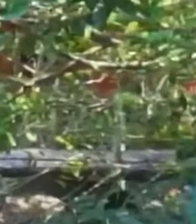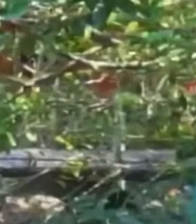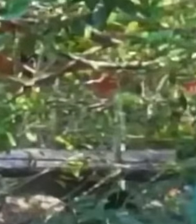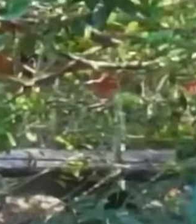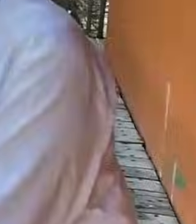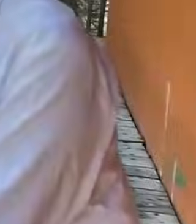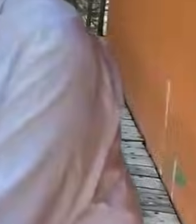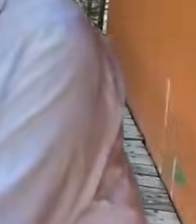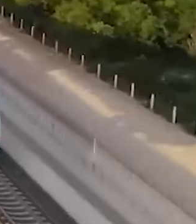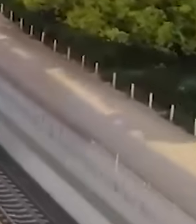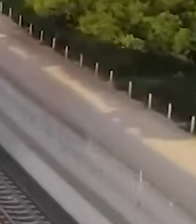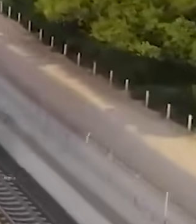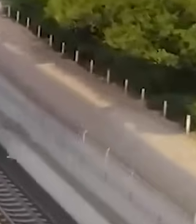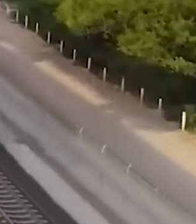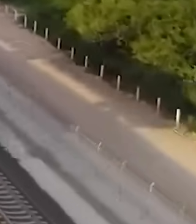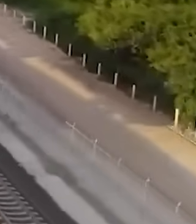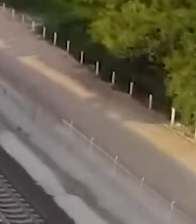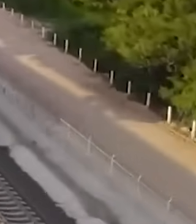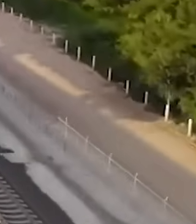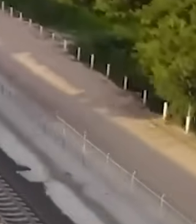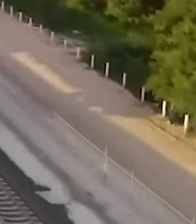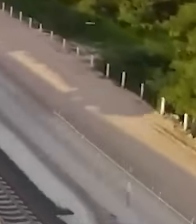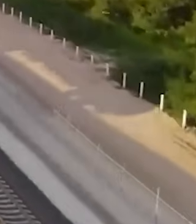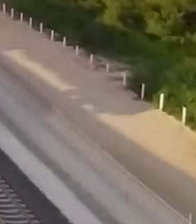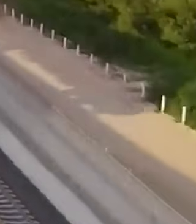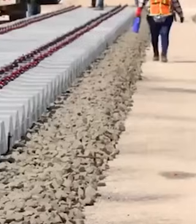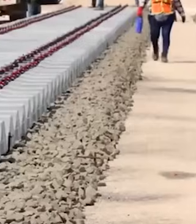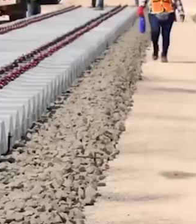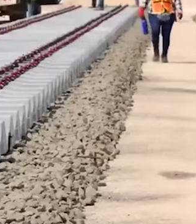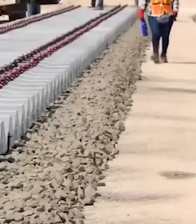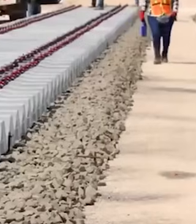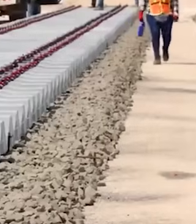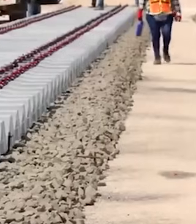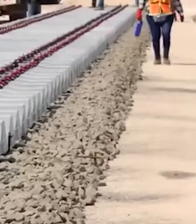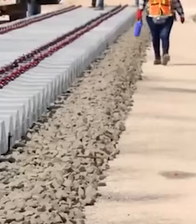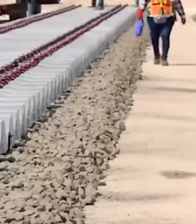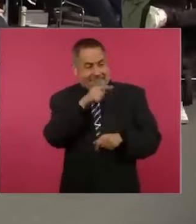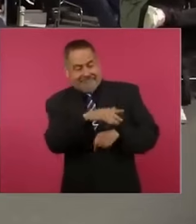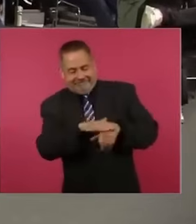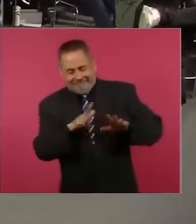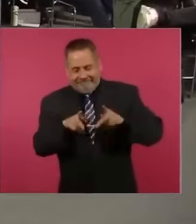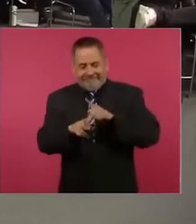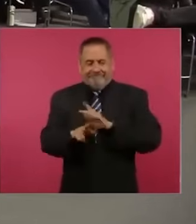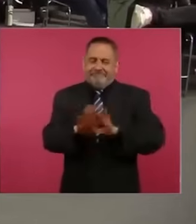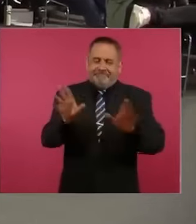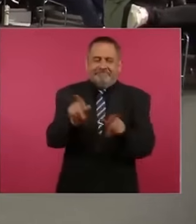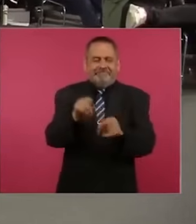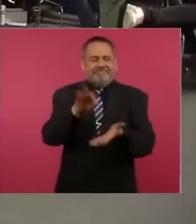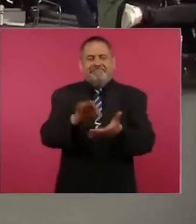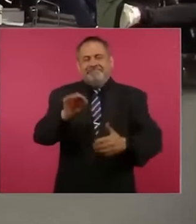armar una escena, se abordó el tema del descarrilamiento del Tren Maya, así como el del arropamiento de priistas en Morena. Derbez